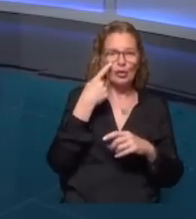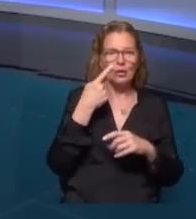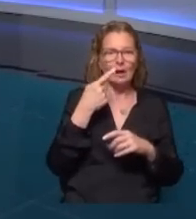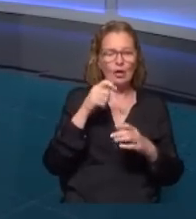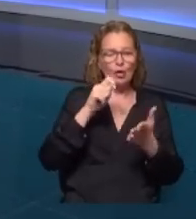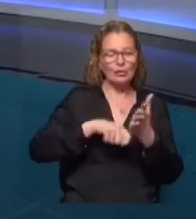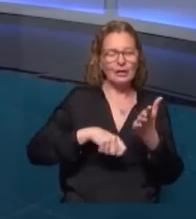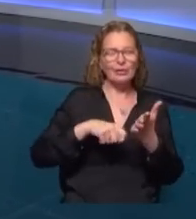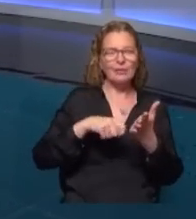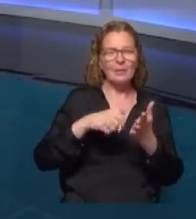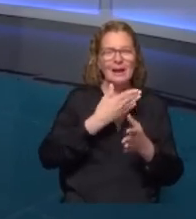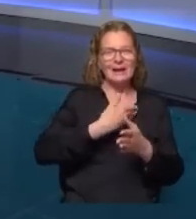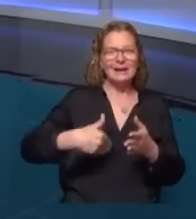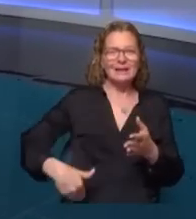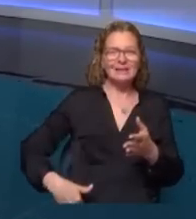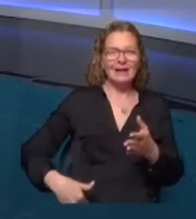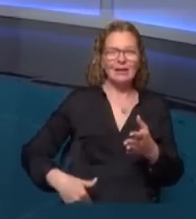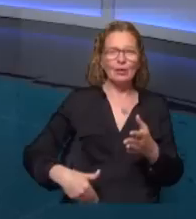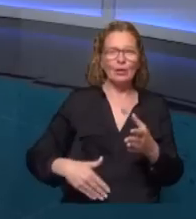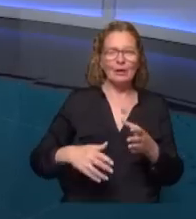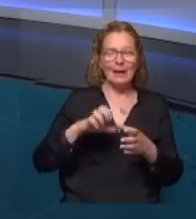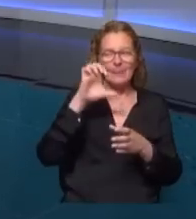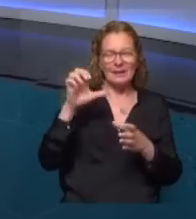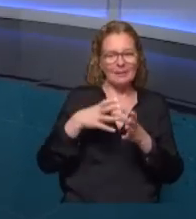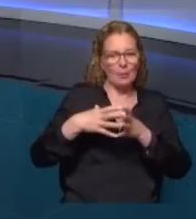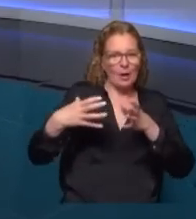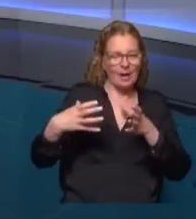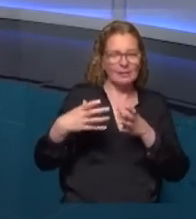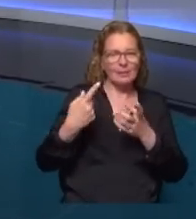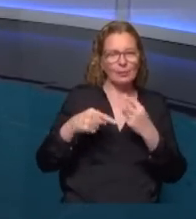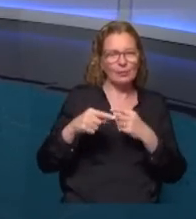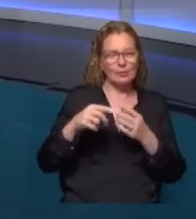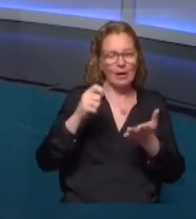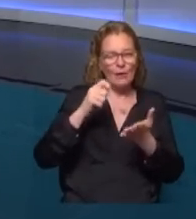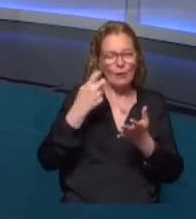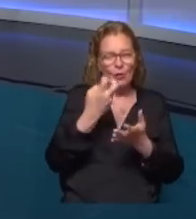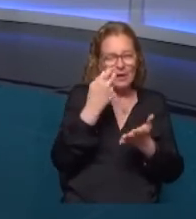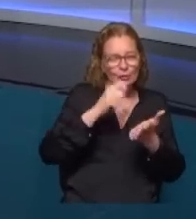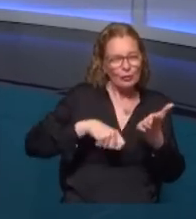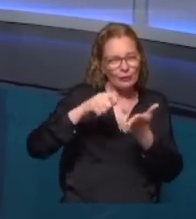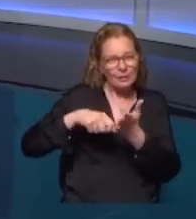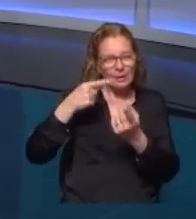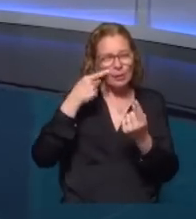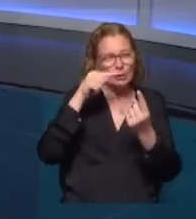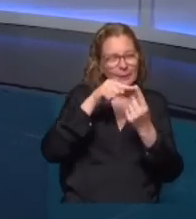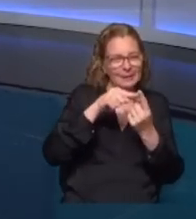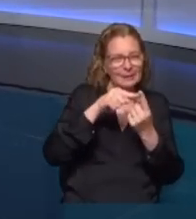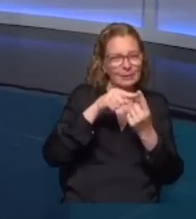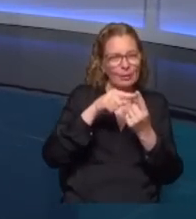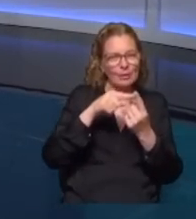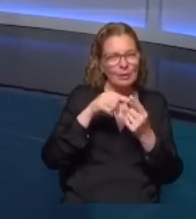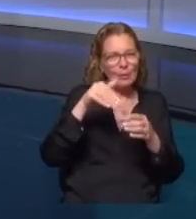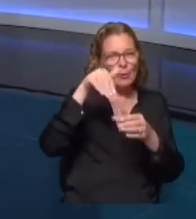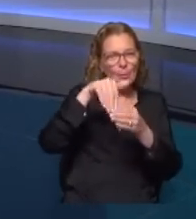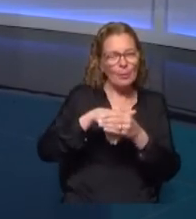contratos Que firma el estado con las grandes empresas es por eso que está recolectando firmas con el objetivo de habilitar un